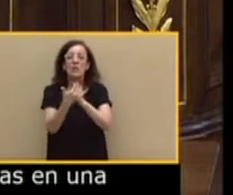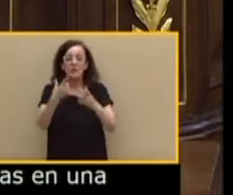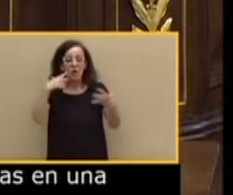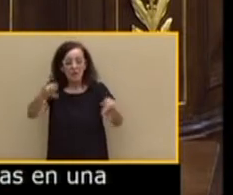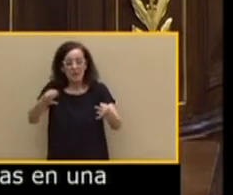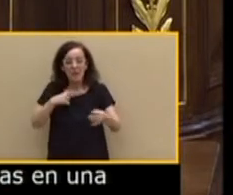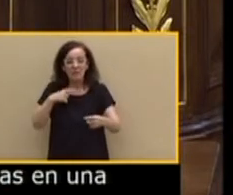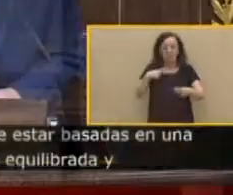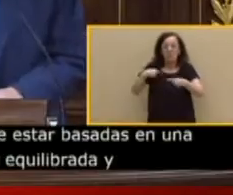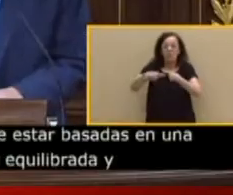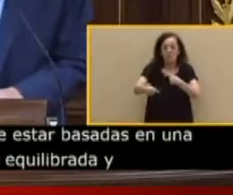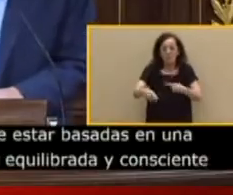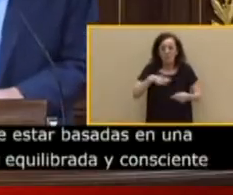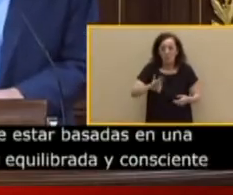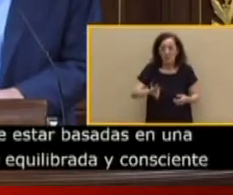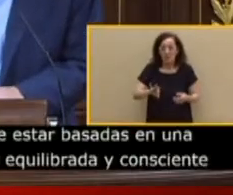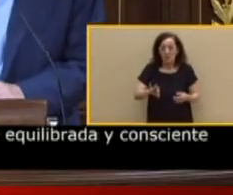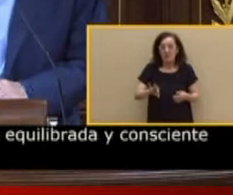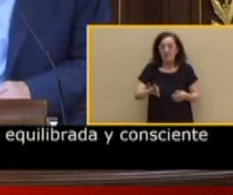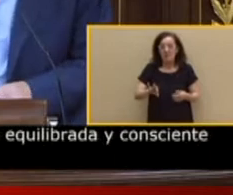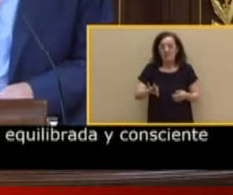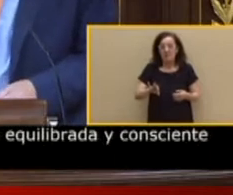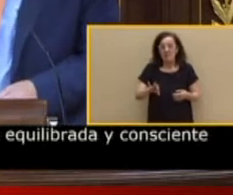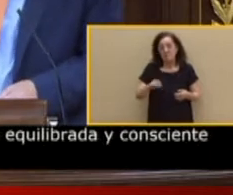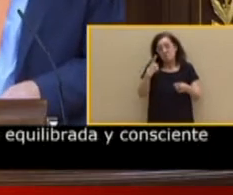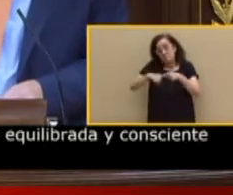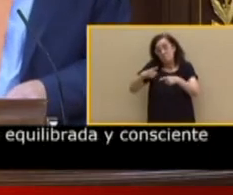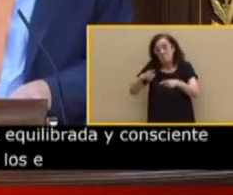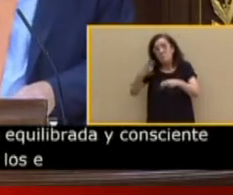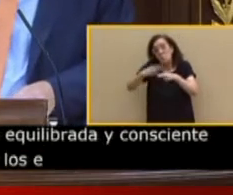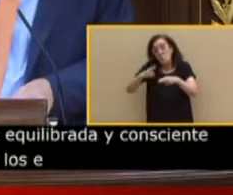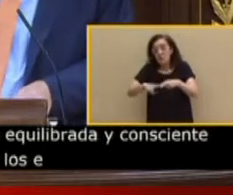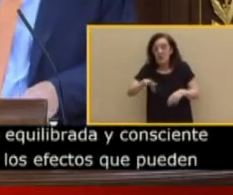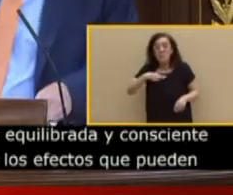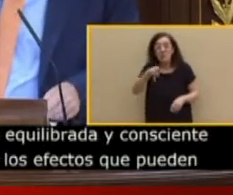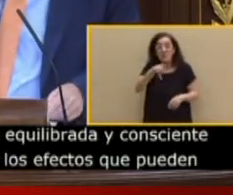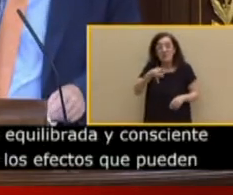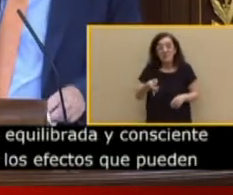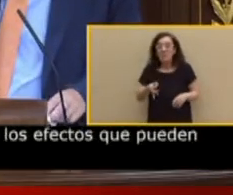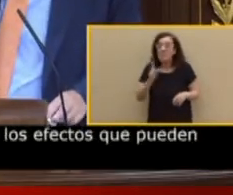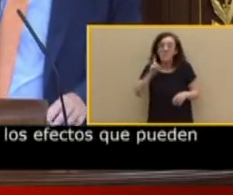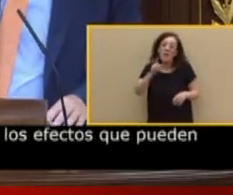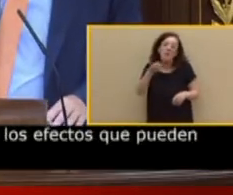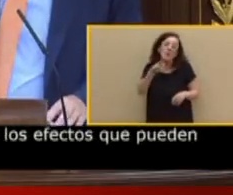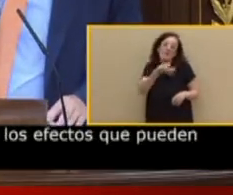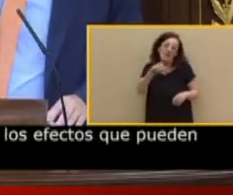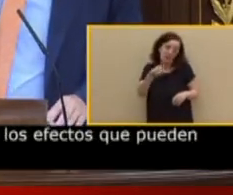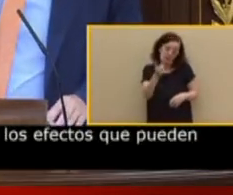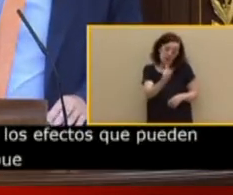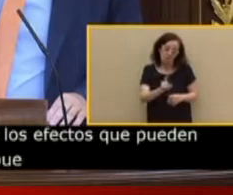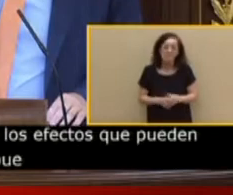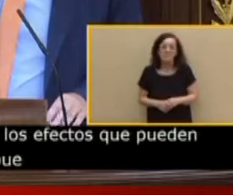producir es el portavoz del partido nacionalista vasco directo cuatro minutos para las ocho de la tarde decía que es otro tema clave